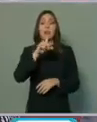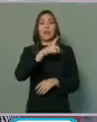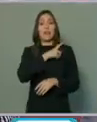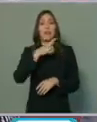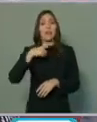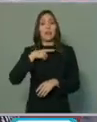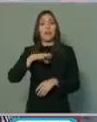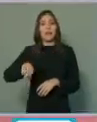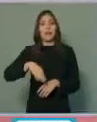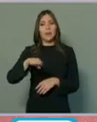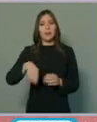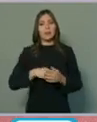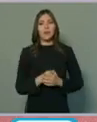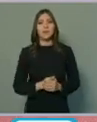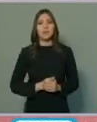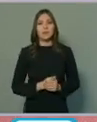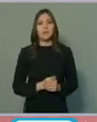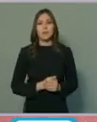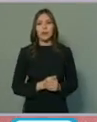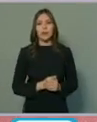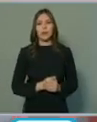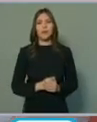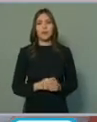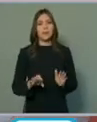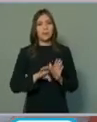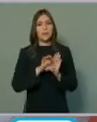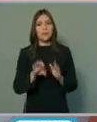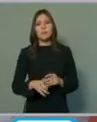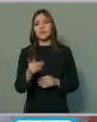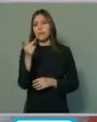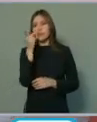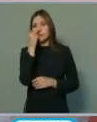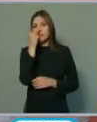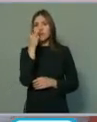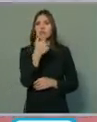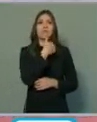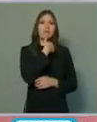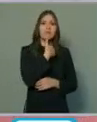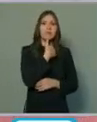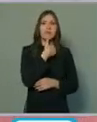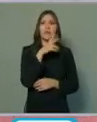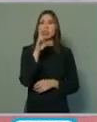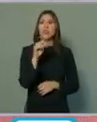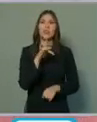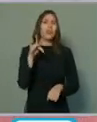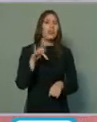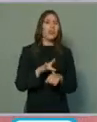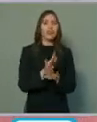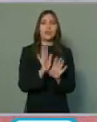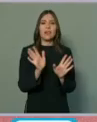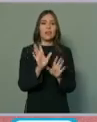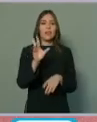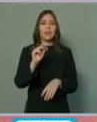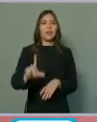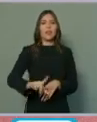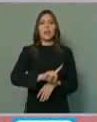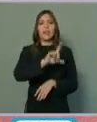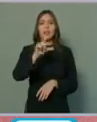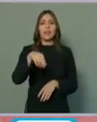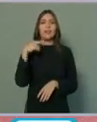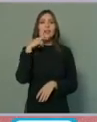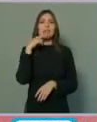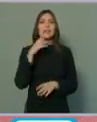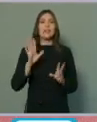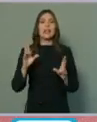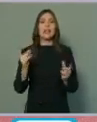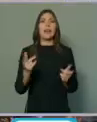zonas Claro. íntimas, es decir, pene, vulva, no lo toquen en este momento para que entonces no entre la